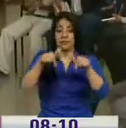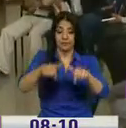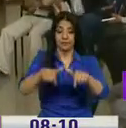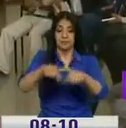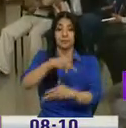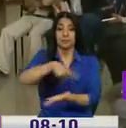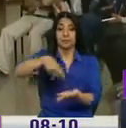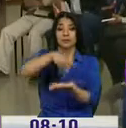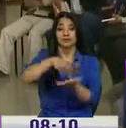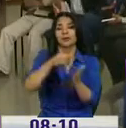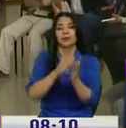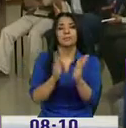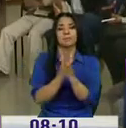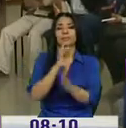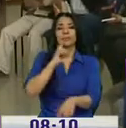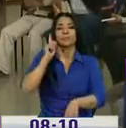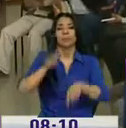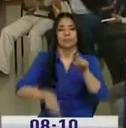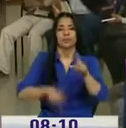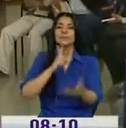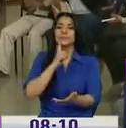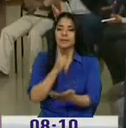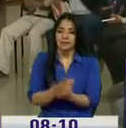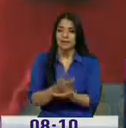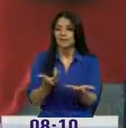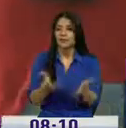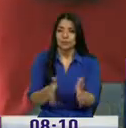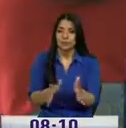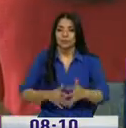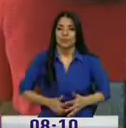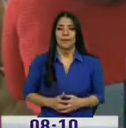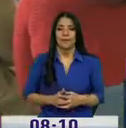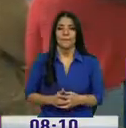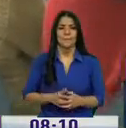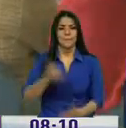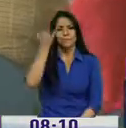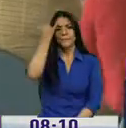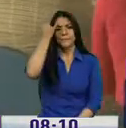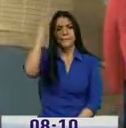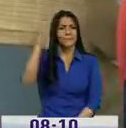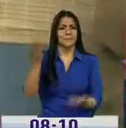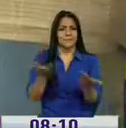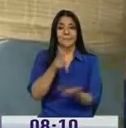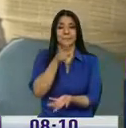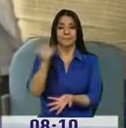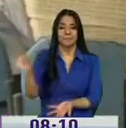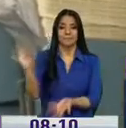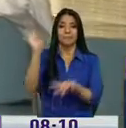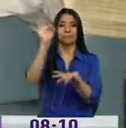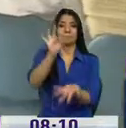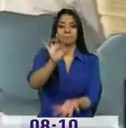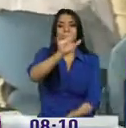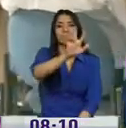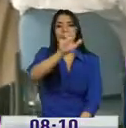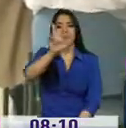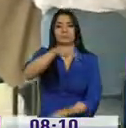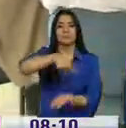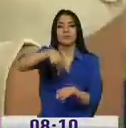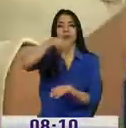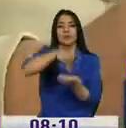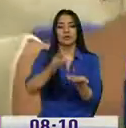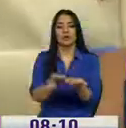a las parroquias, a las realidades de las parroquias rurales. La iniciativa es impulsada por los representantes de las 33 parroquias